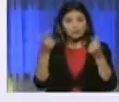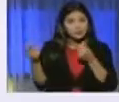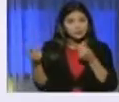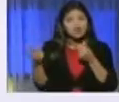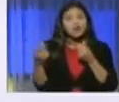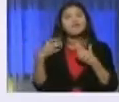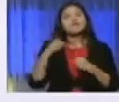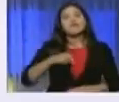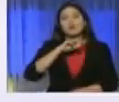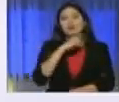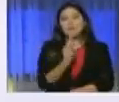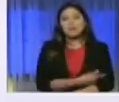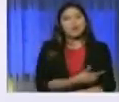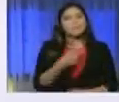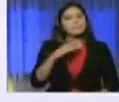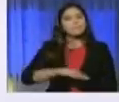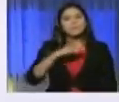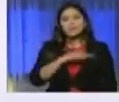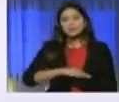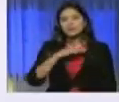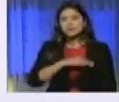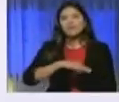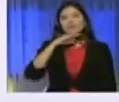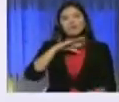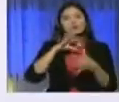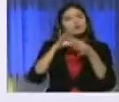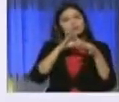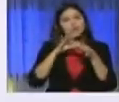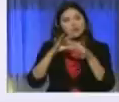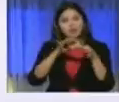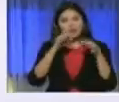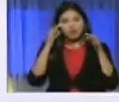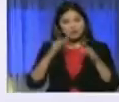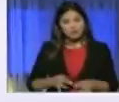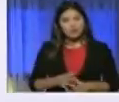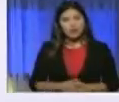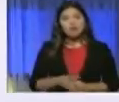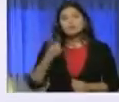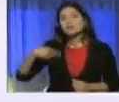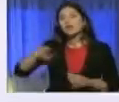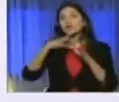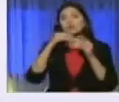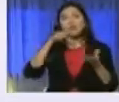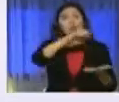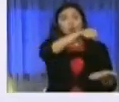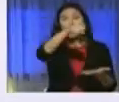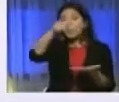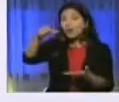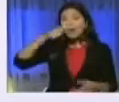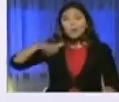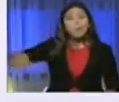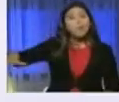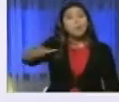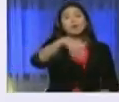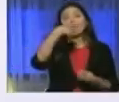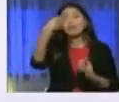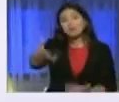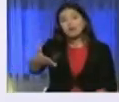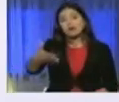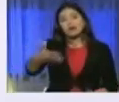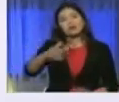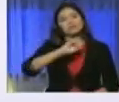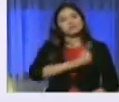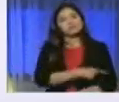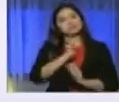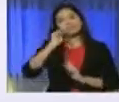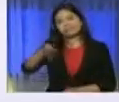fortalecimiento de la gran misión, abastecimiento soberano y de todos los CLAP todo el poder para los CLAP en el país.